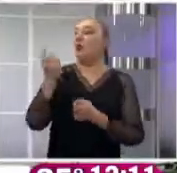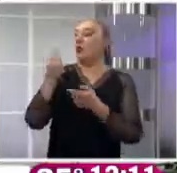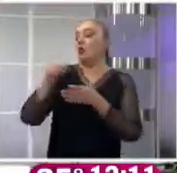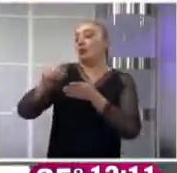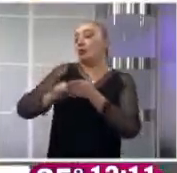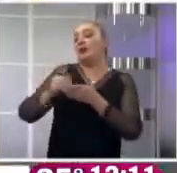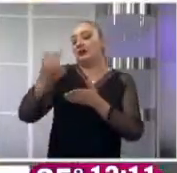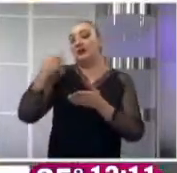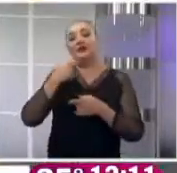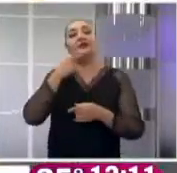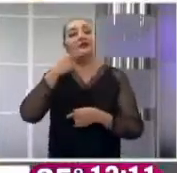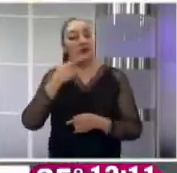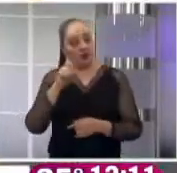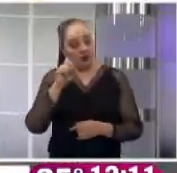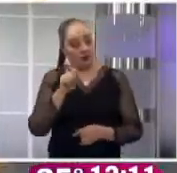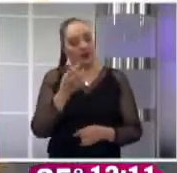meses